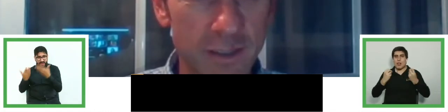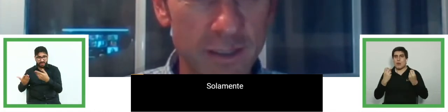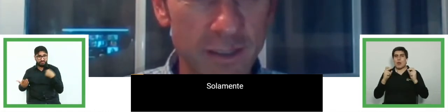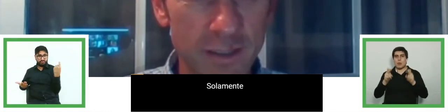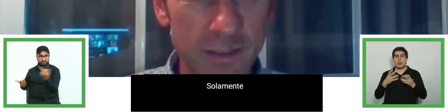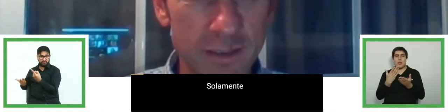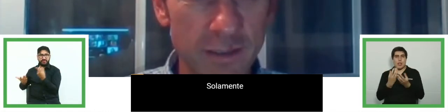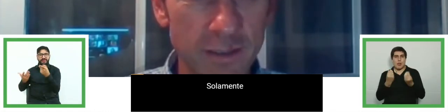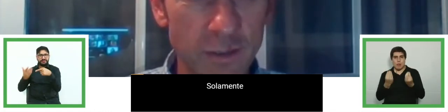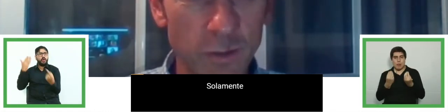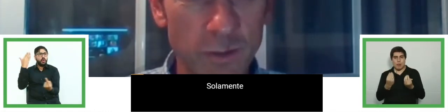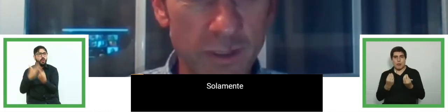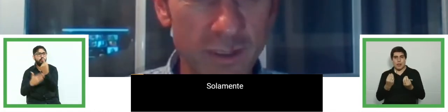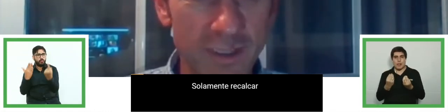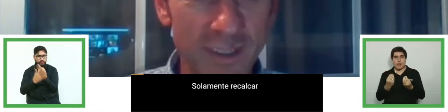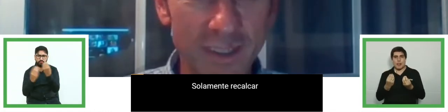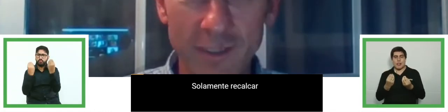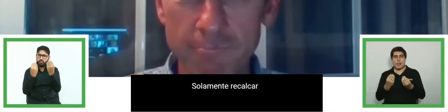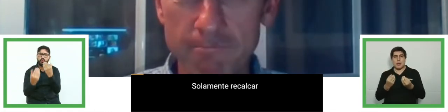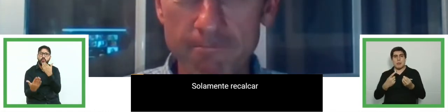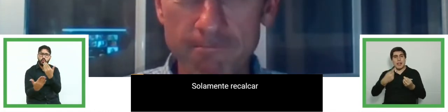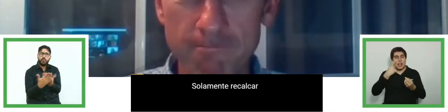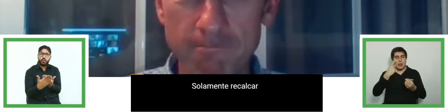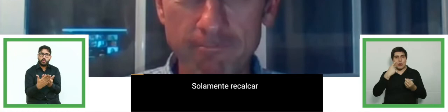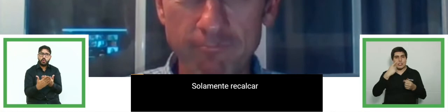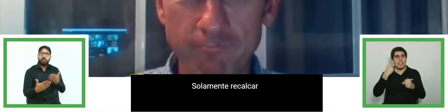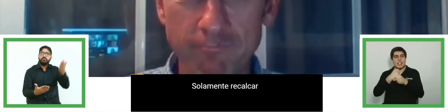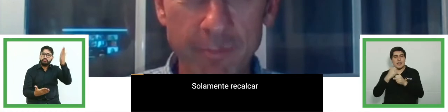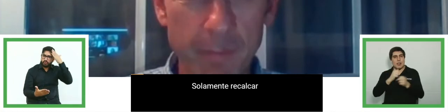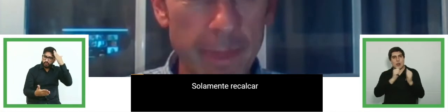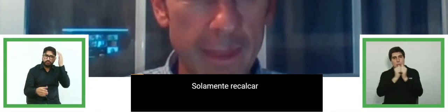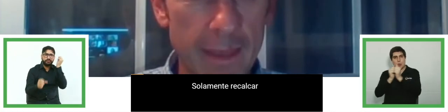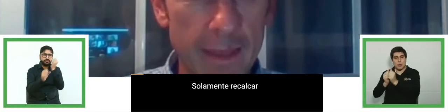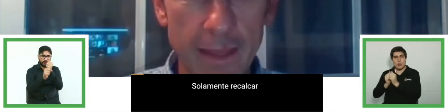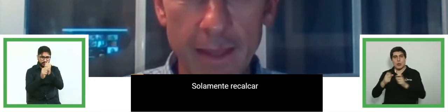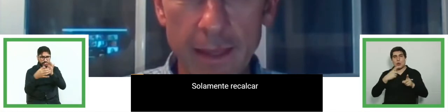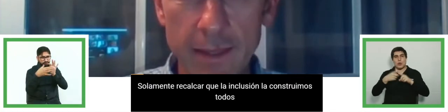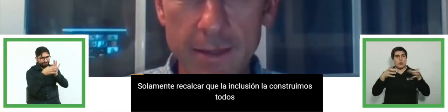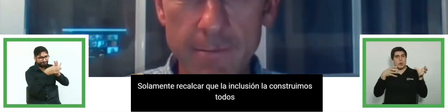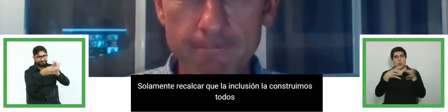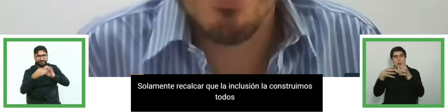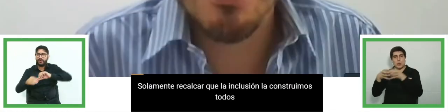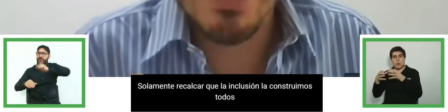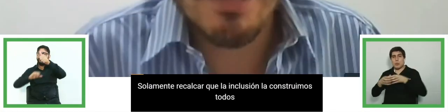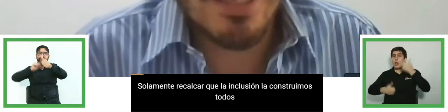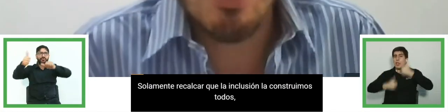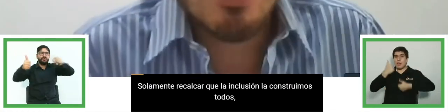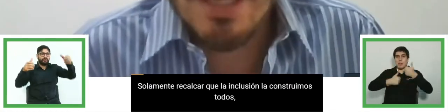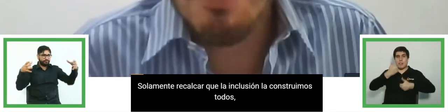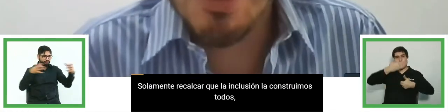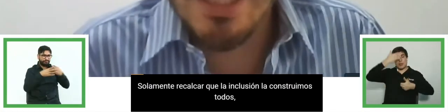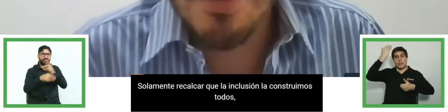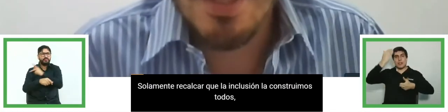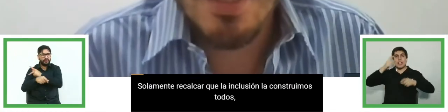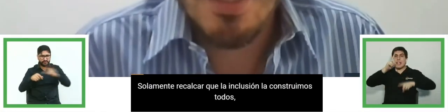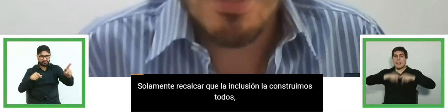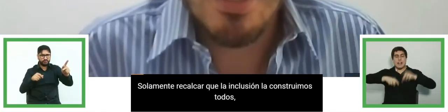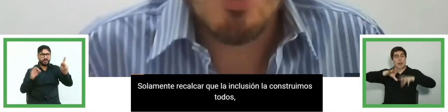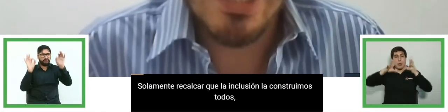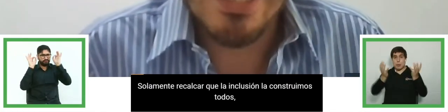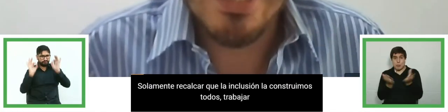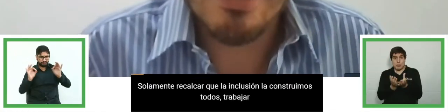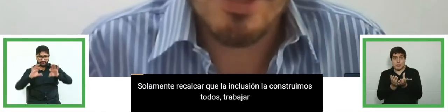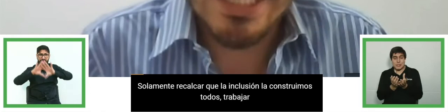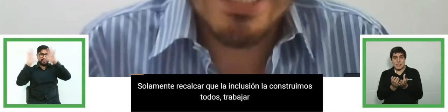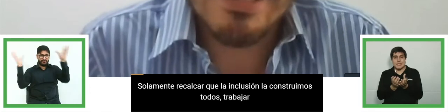para traspasar, conocer y trabajar en conjunto con muchas organizaciones y profesionales destacados a nivel mundial.